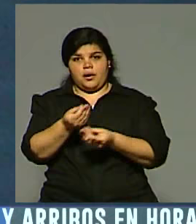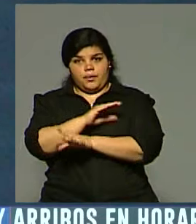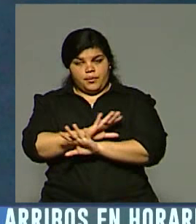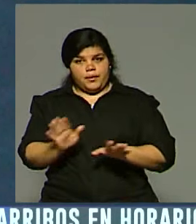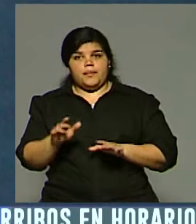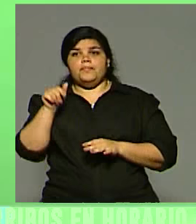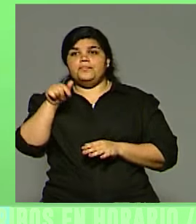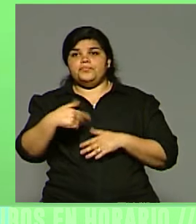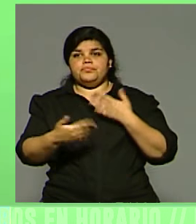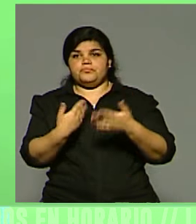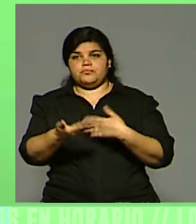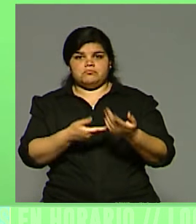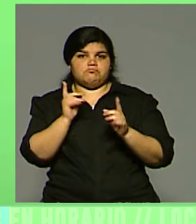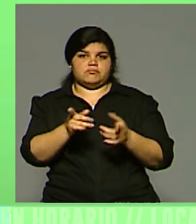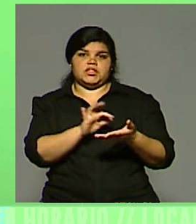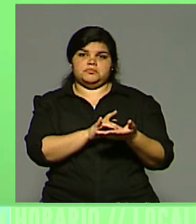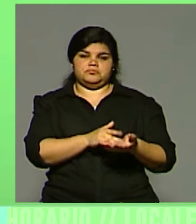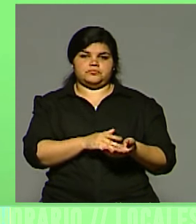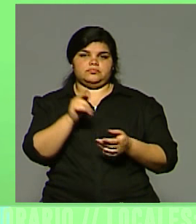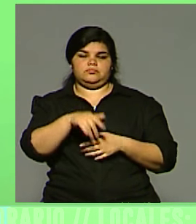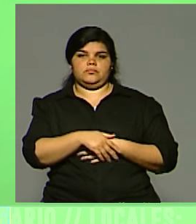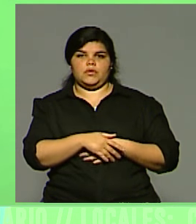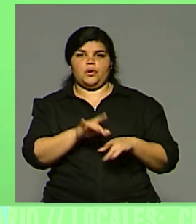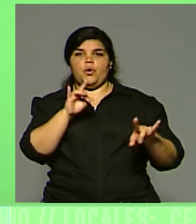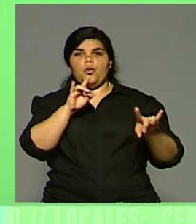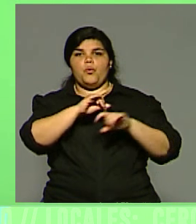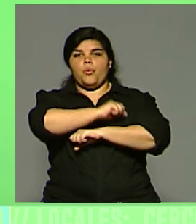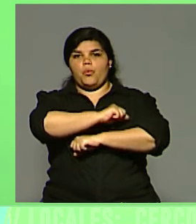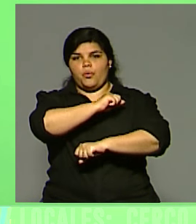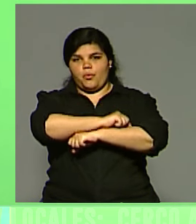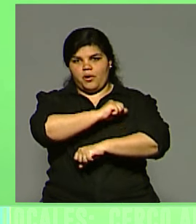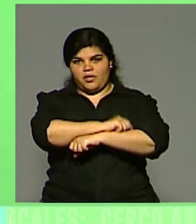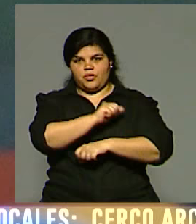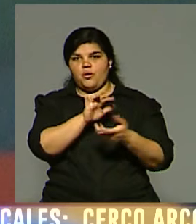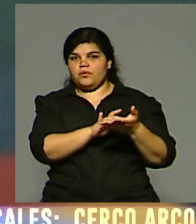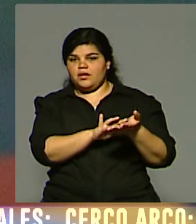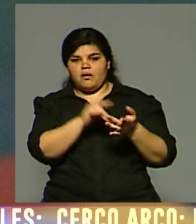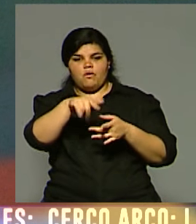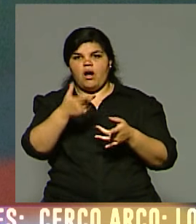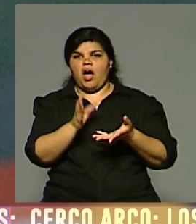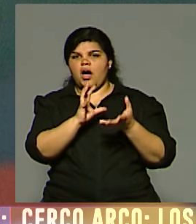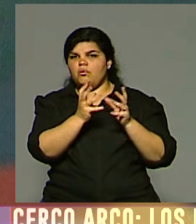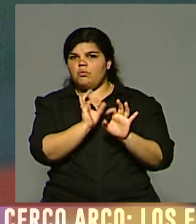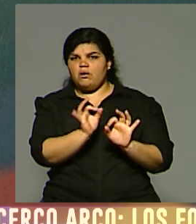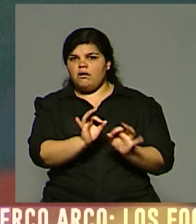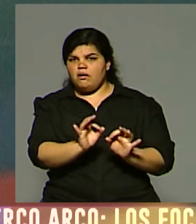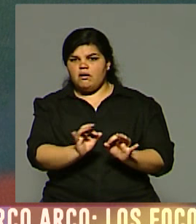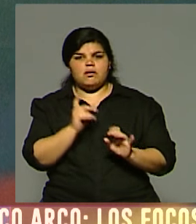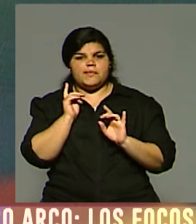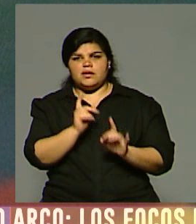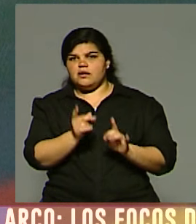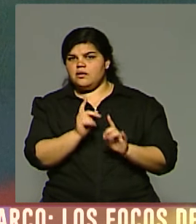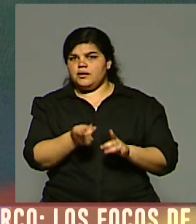ejemplo, que tenés un Symbian, un equipo Windows Phone, en donde Windows Phone hace un montón que no se actualiza la aplicación y sin embargo se sigue usando